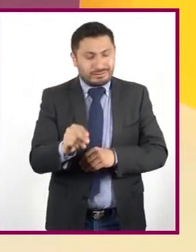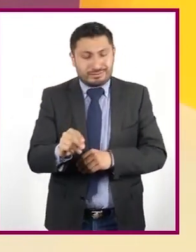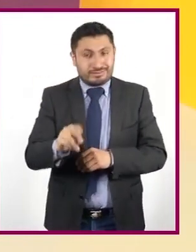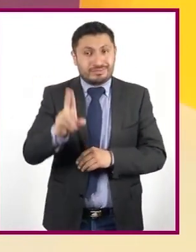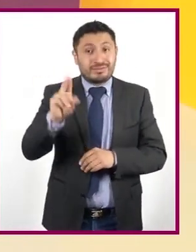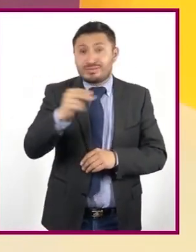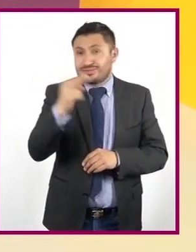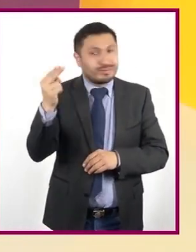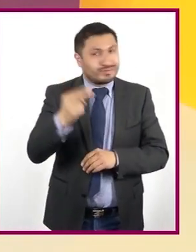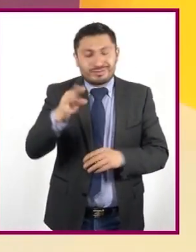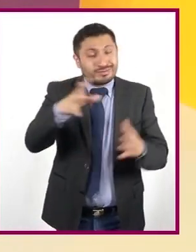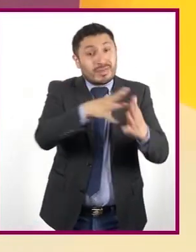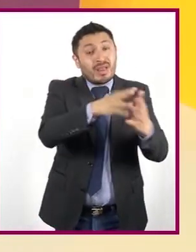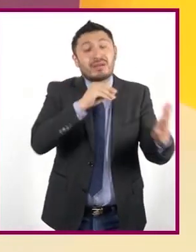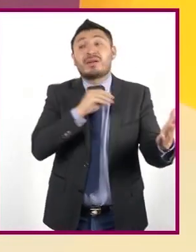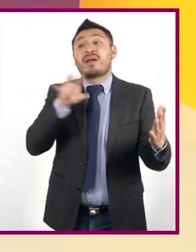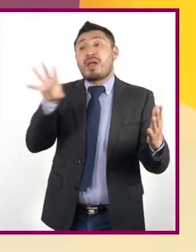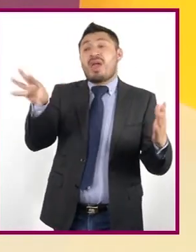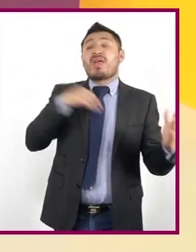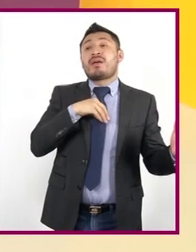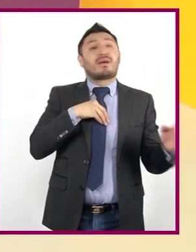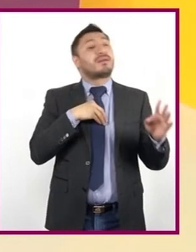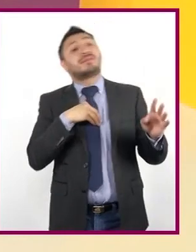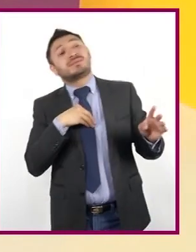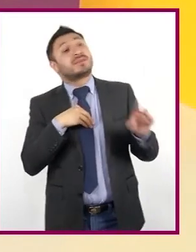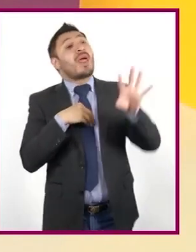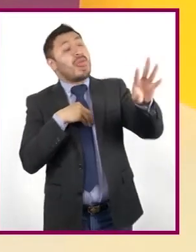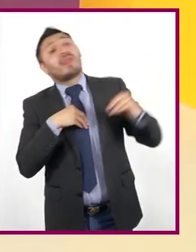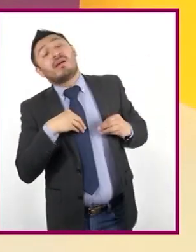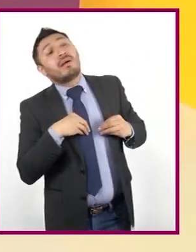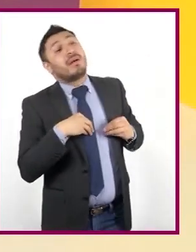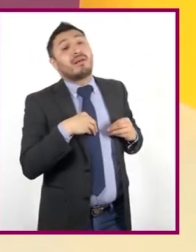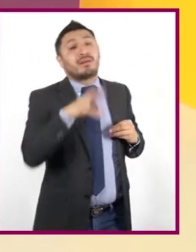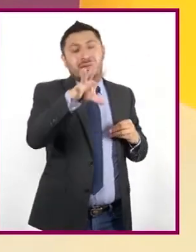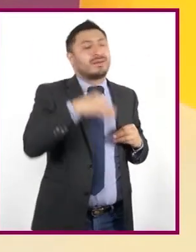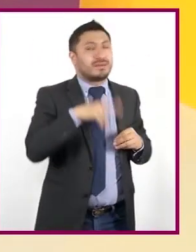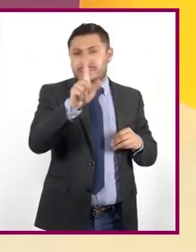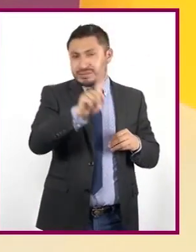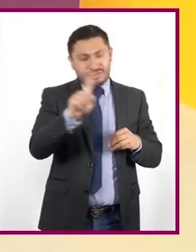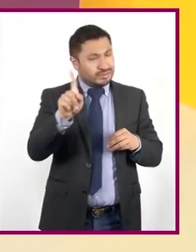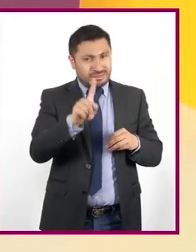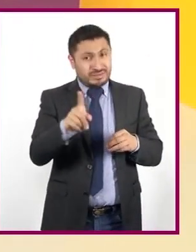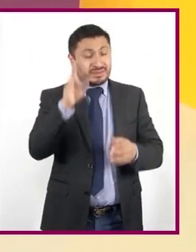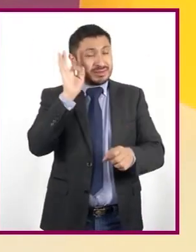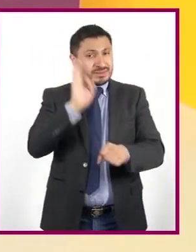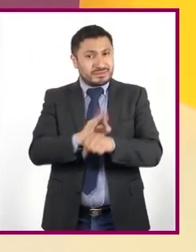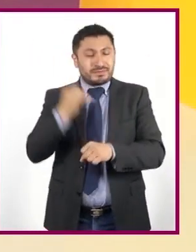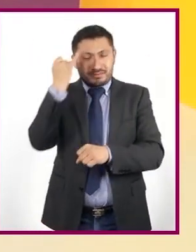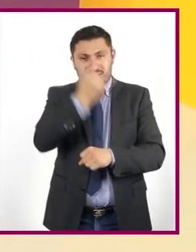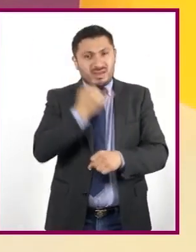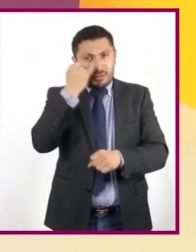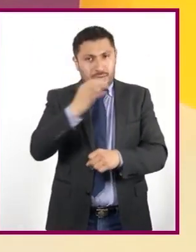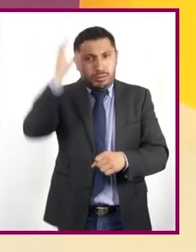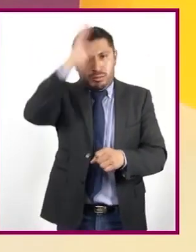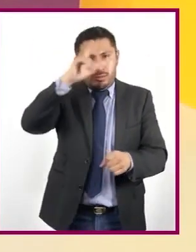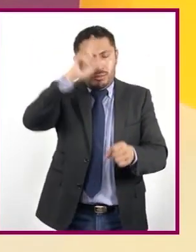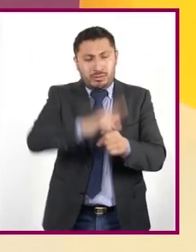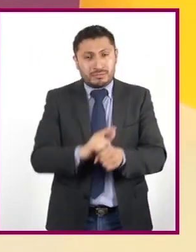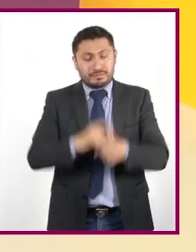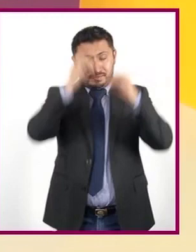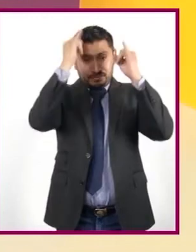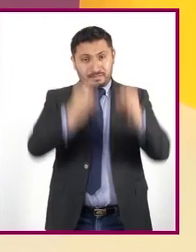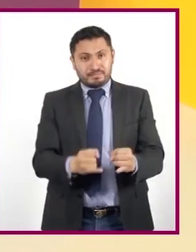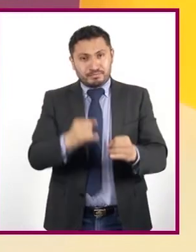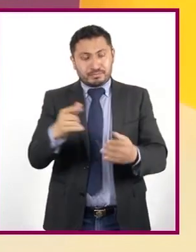copiar otras formas de ser. Defendamos nuestro idioma, identidad, la cultura de nuestro lugar de origen,